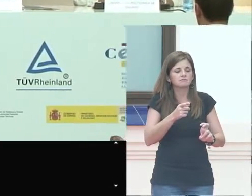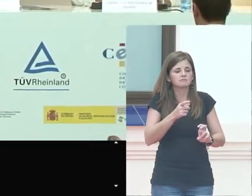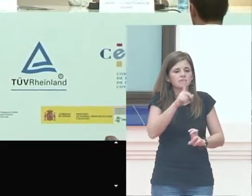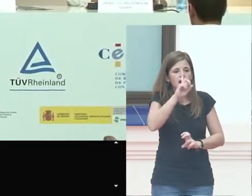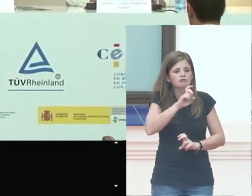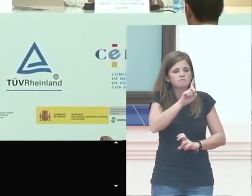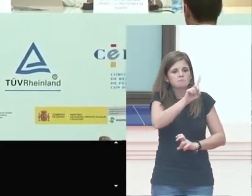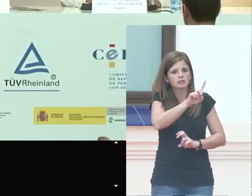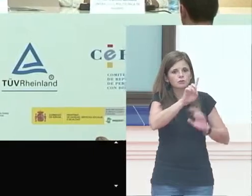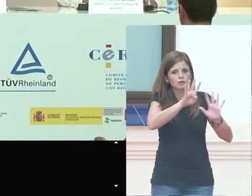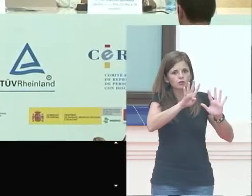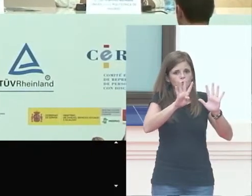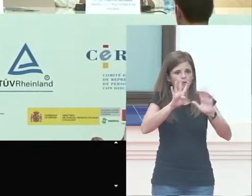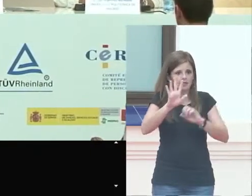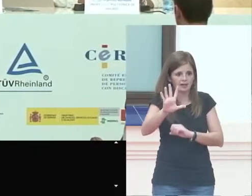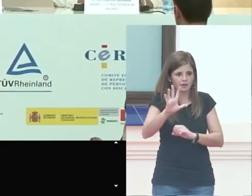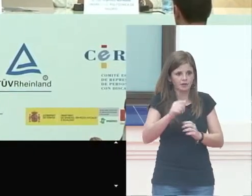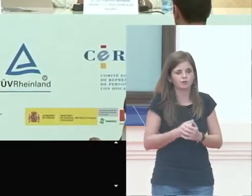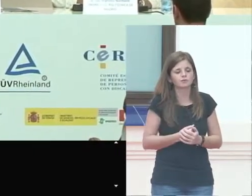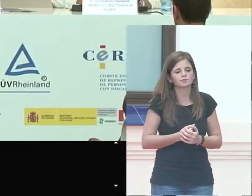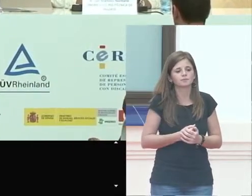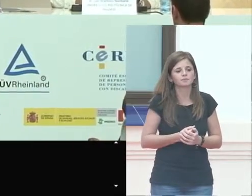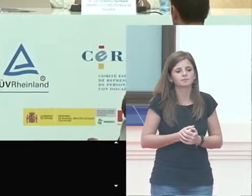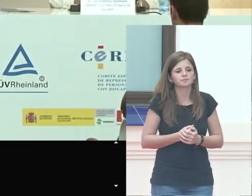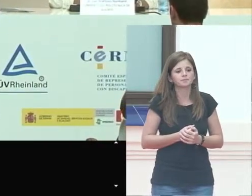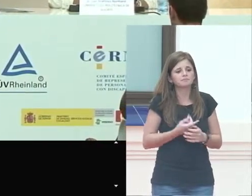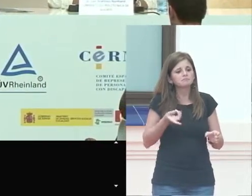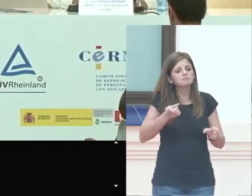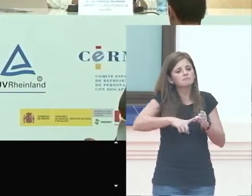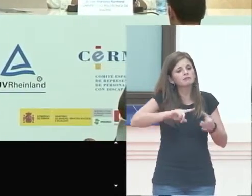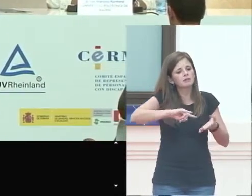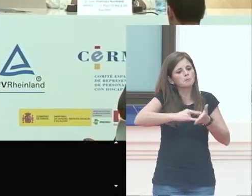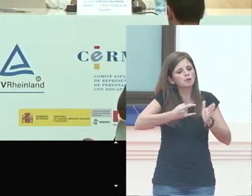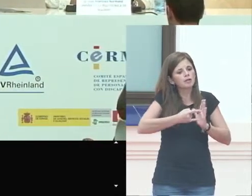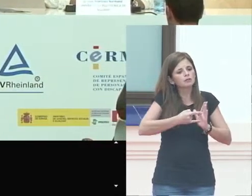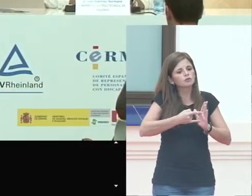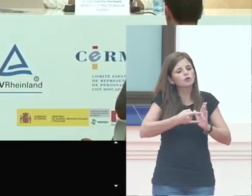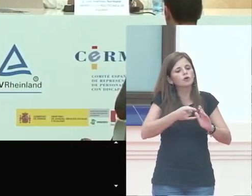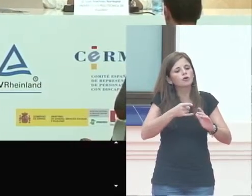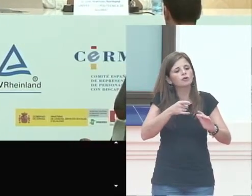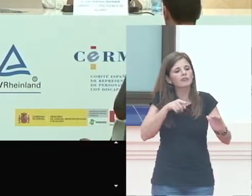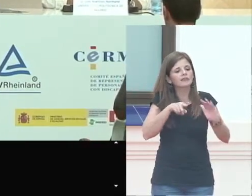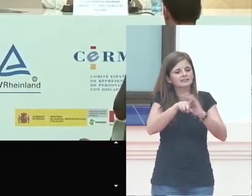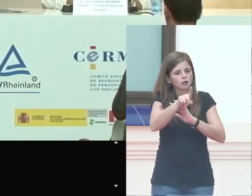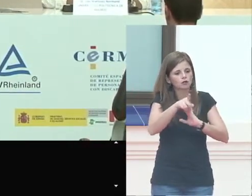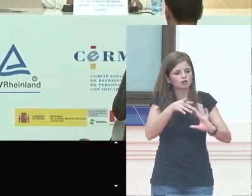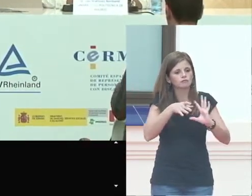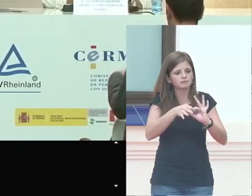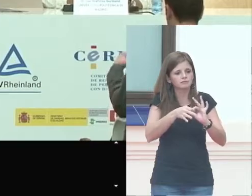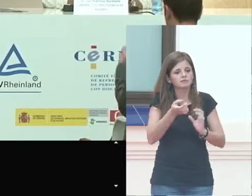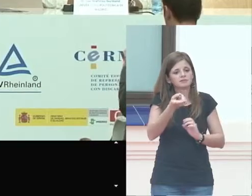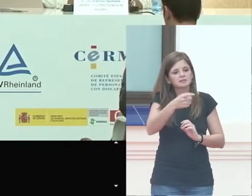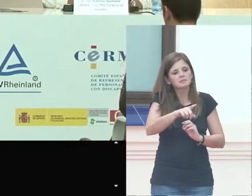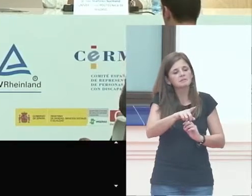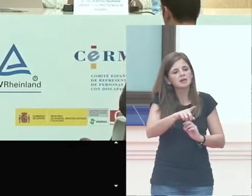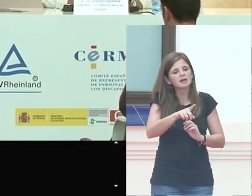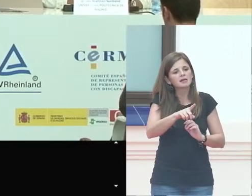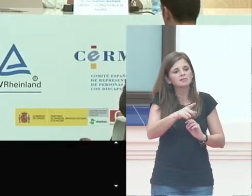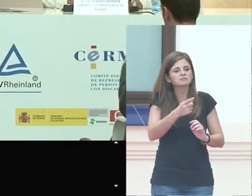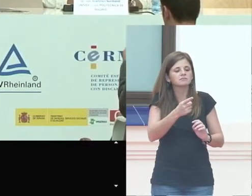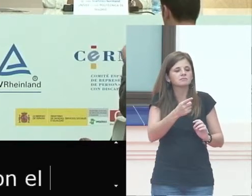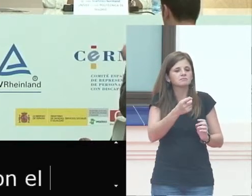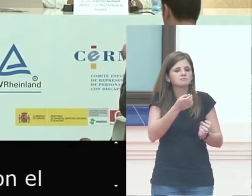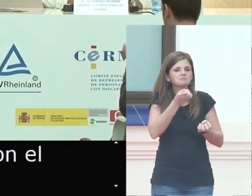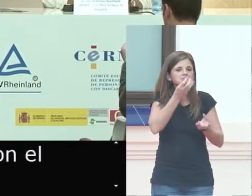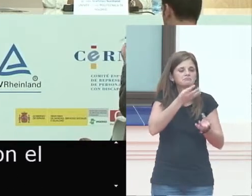1995. Participa en proyectos relacionados con el desarrollo y también nos dará su enfoque más práctico sobre el mismo desarrollo